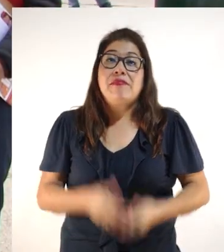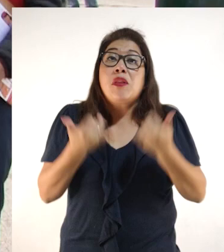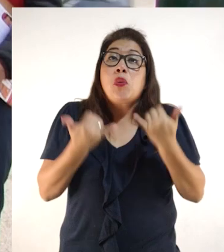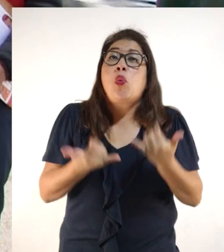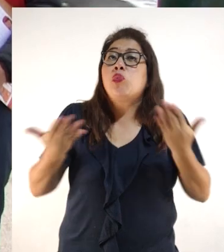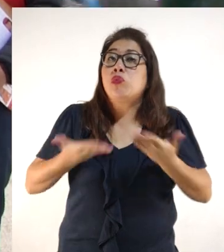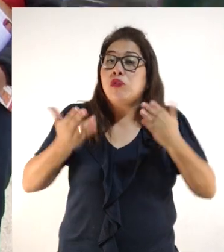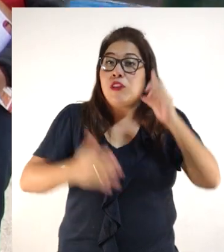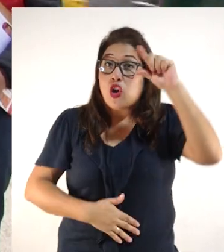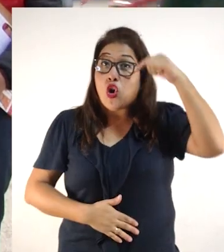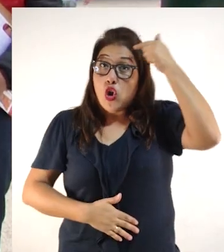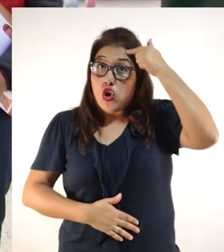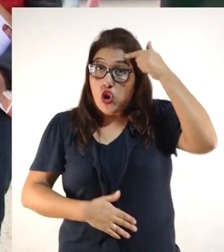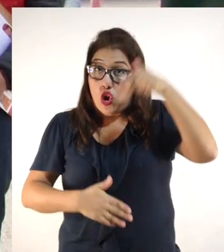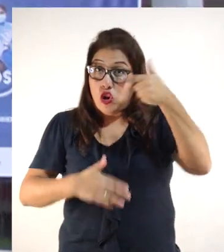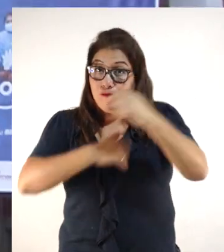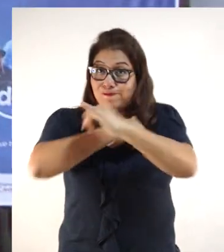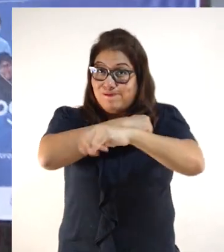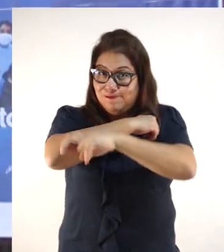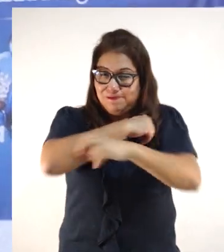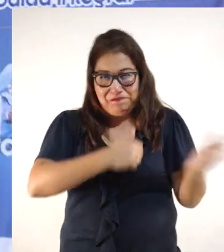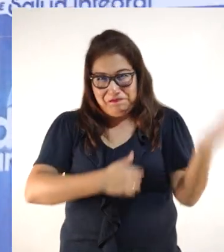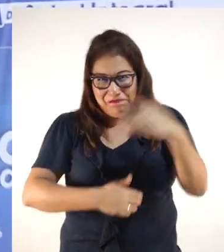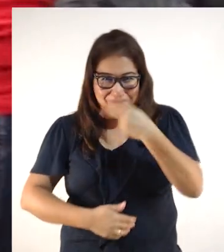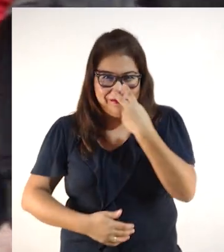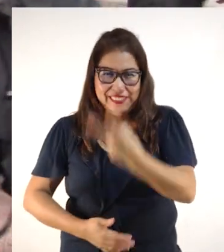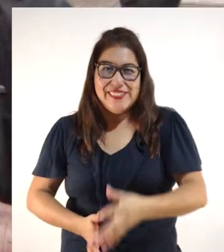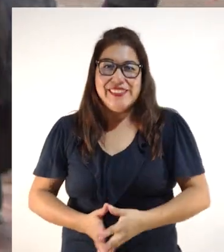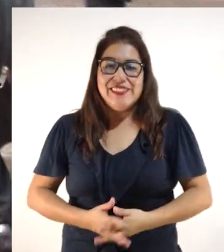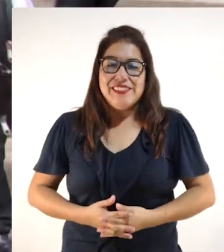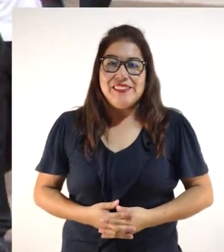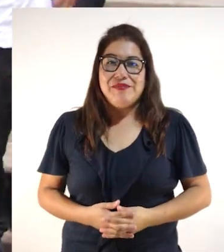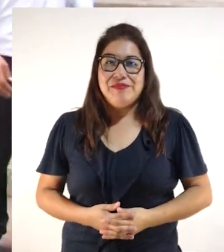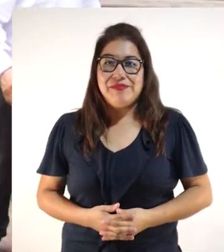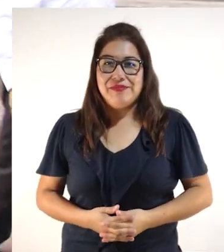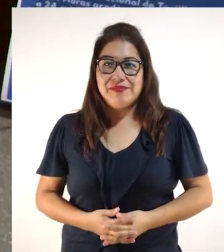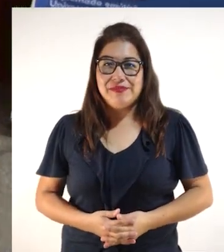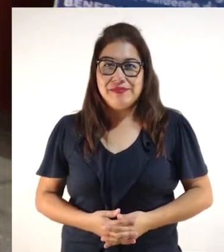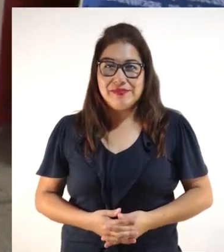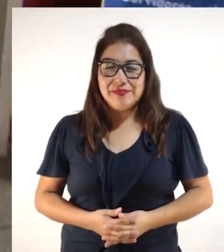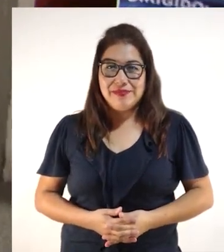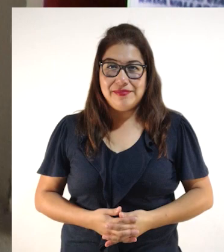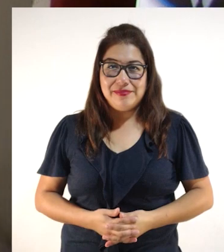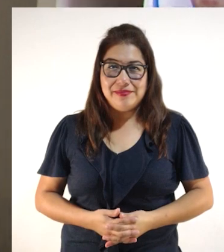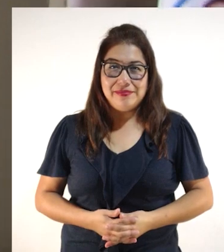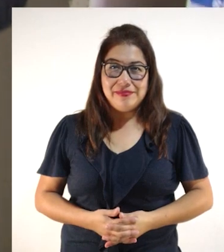Ahora estamos en el gobierno regional de Junín. Acompáñenos.